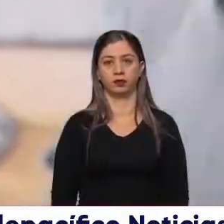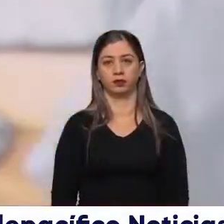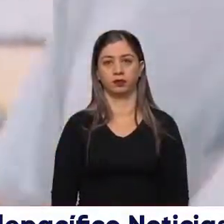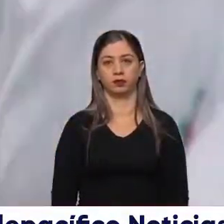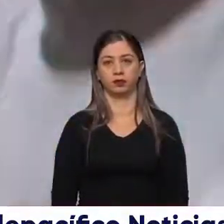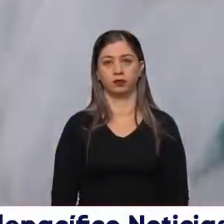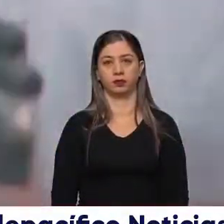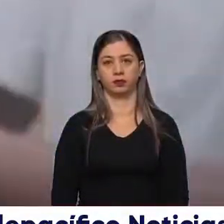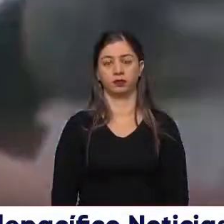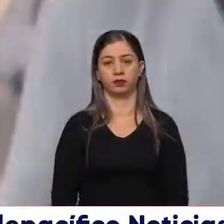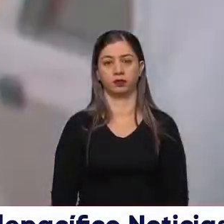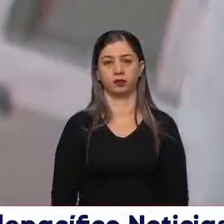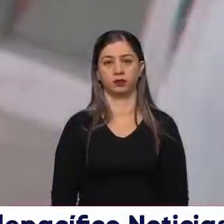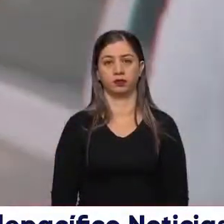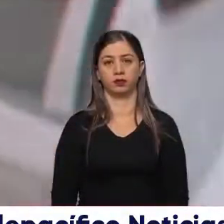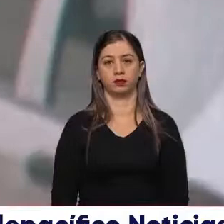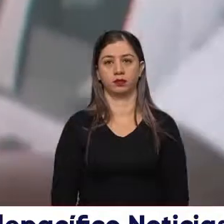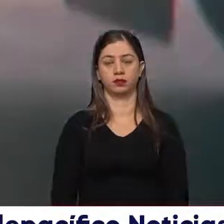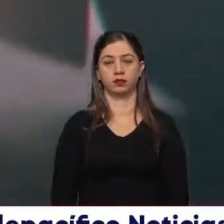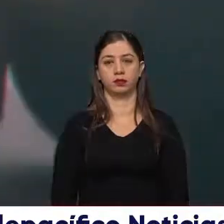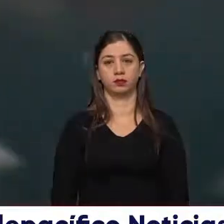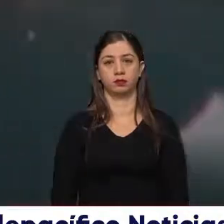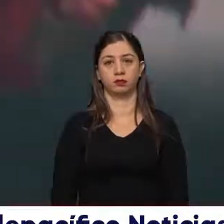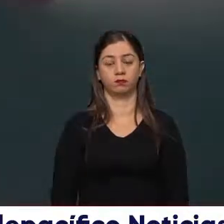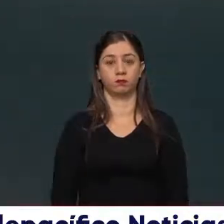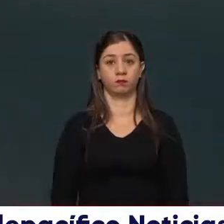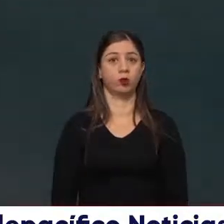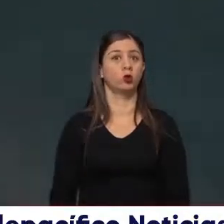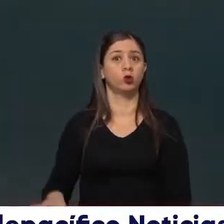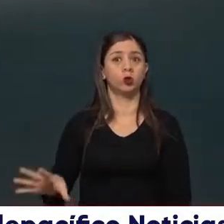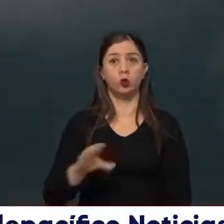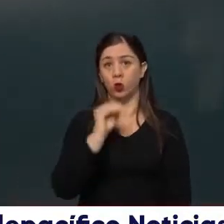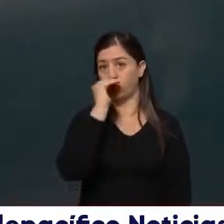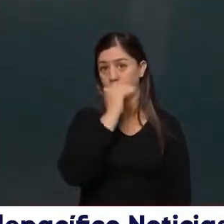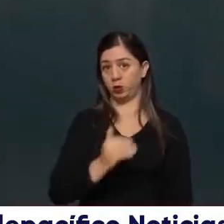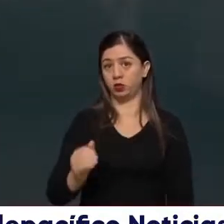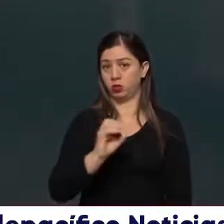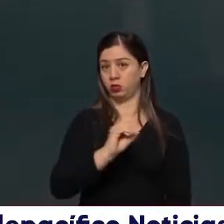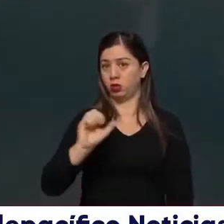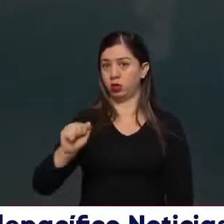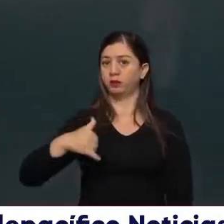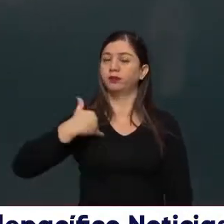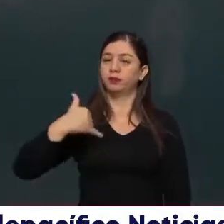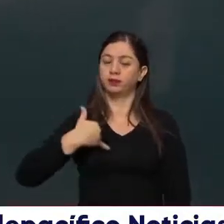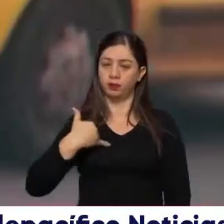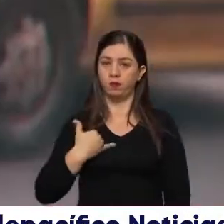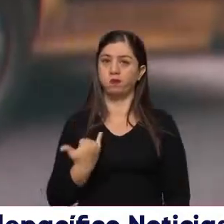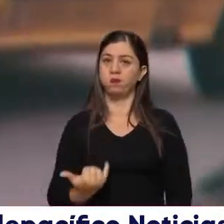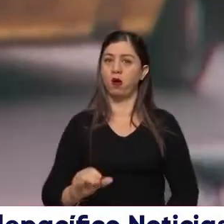las obras y el empleo, ¿dónde están que no los veo? Sin excepción, los niños, niñas y adolescentes de áreas